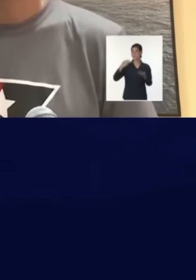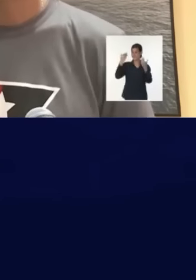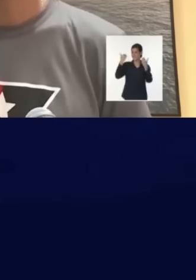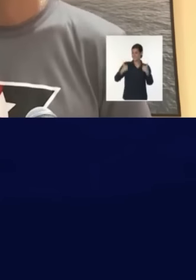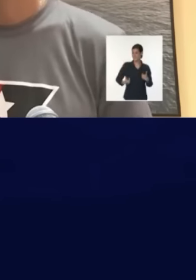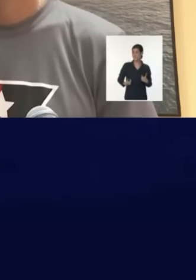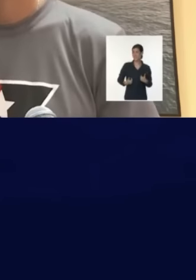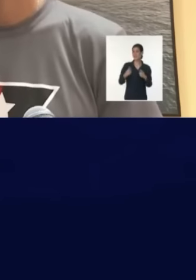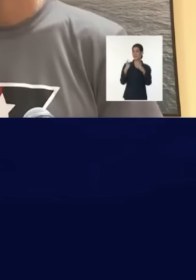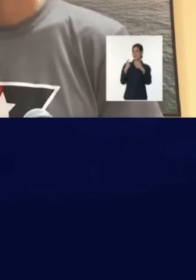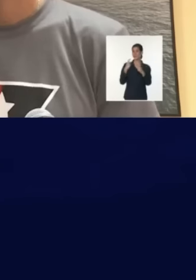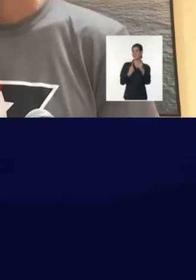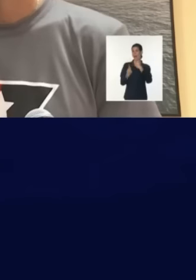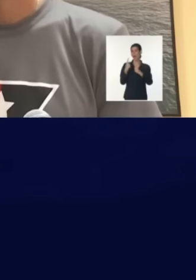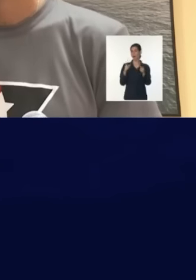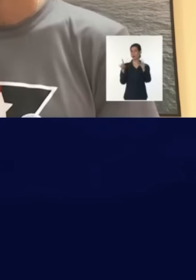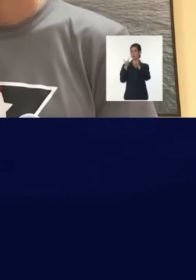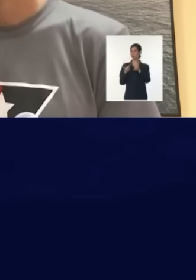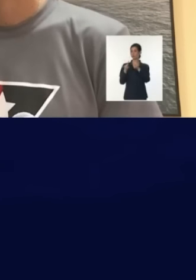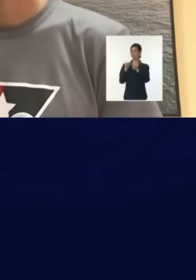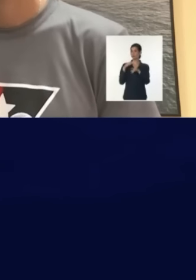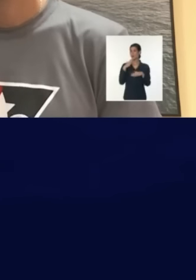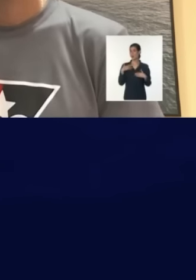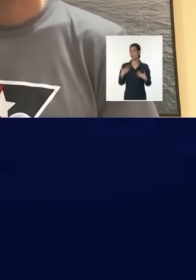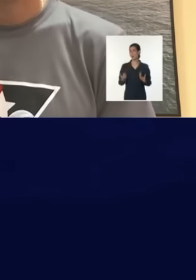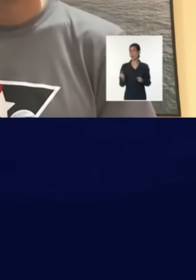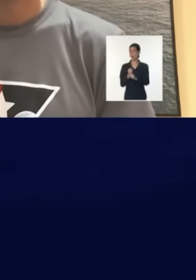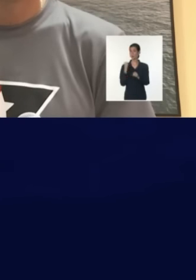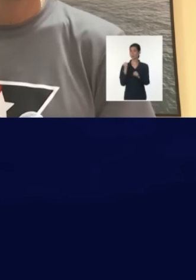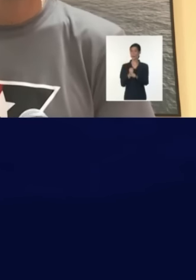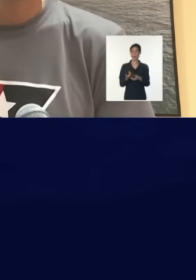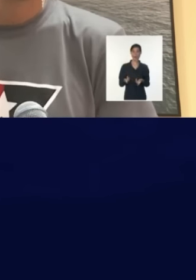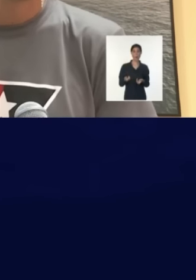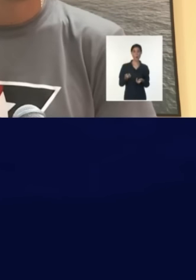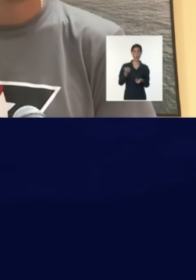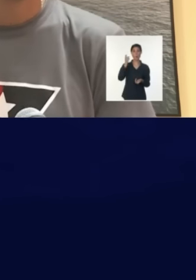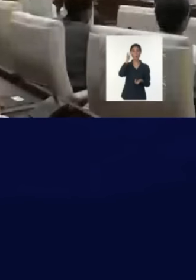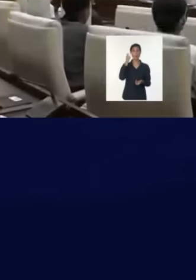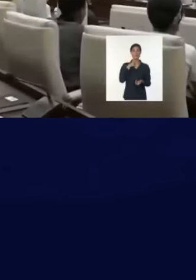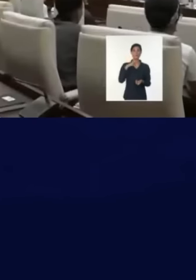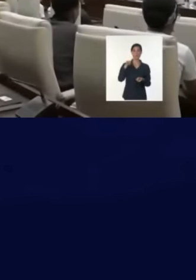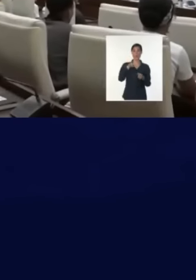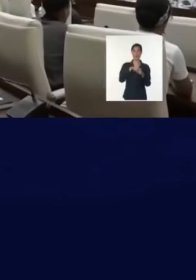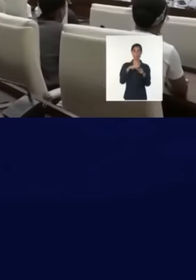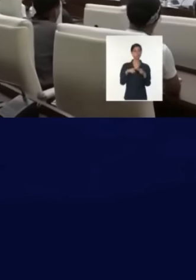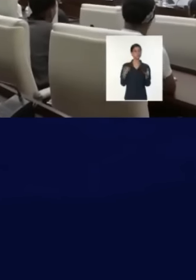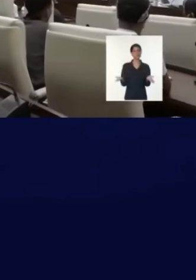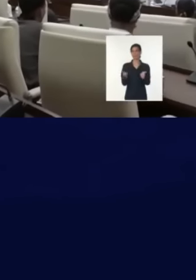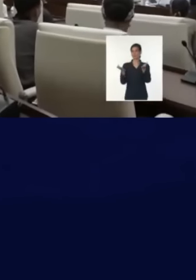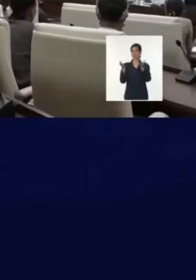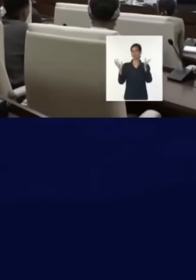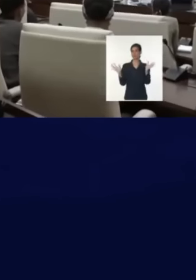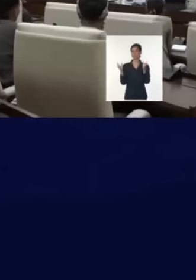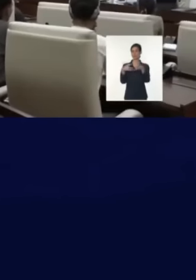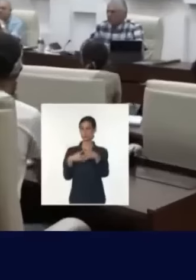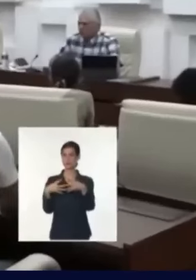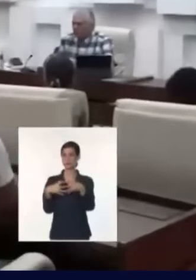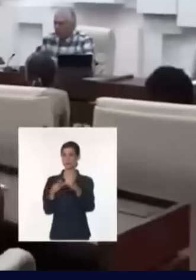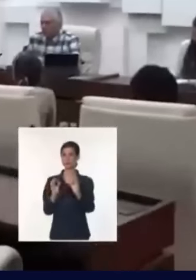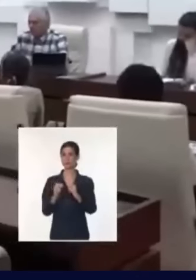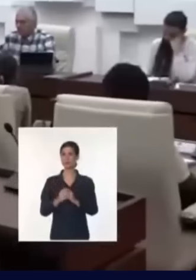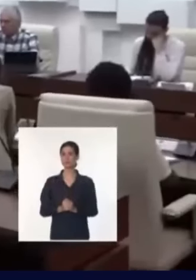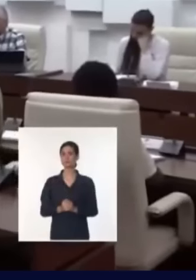llevar extramuros, todo lo que podía hacer en materia de movilidad estudiantil la Federación Estudiantil Universitaria. El mandatario cubano compartió